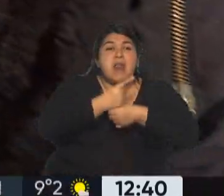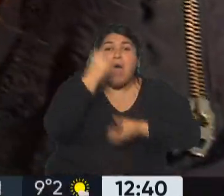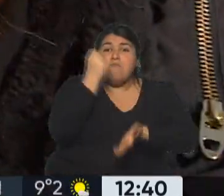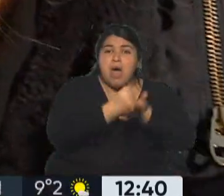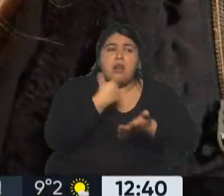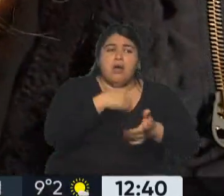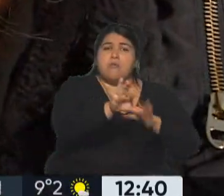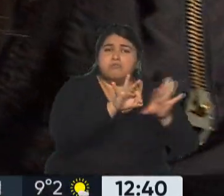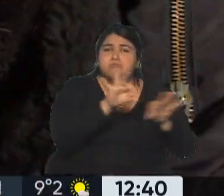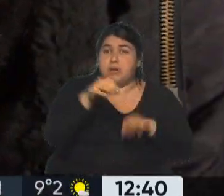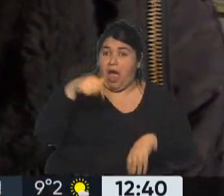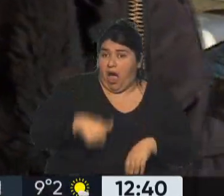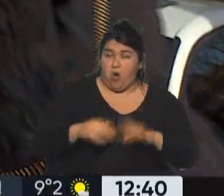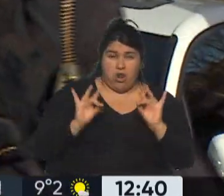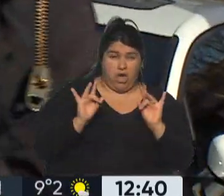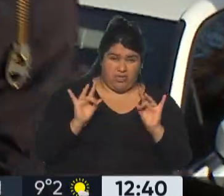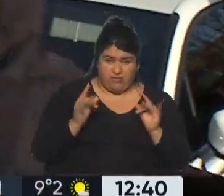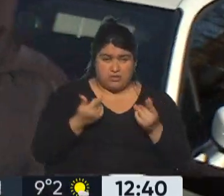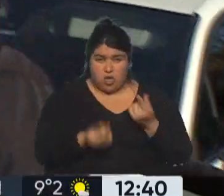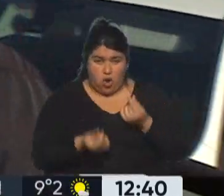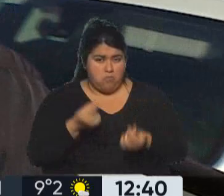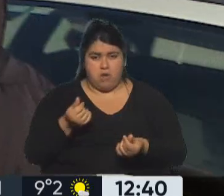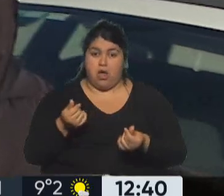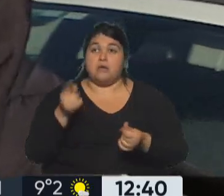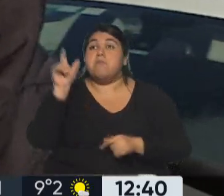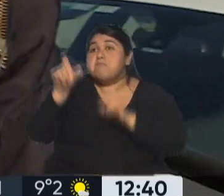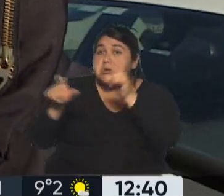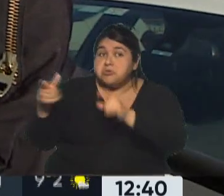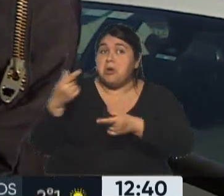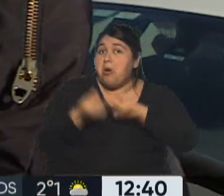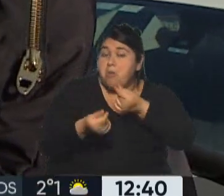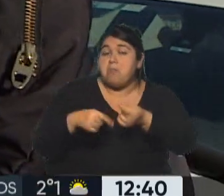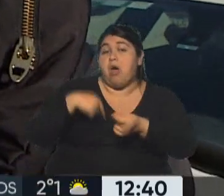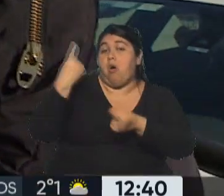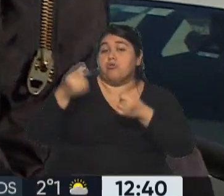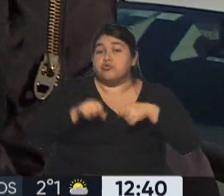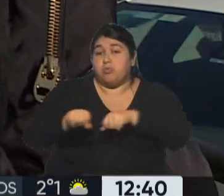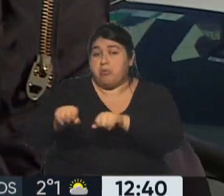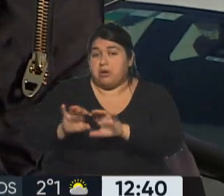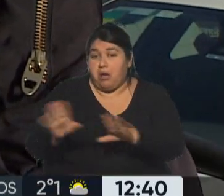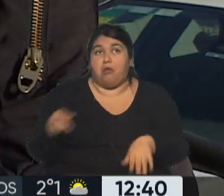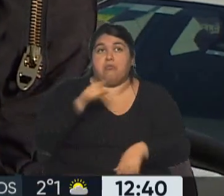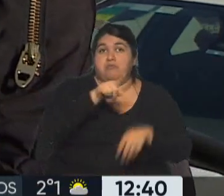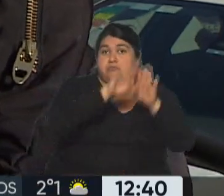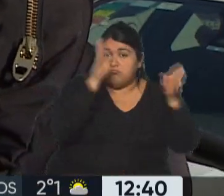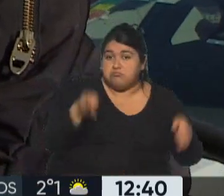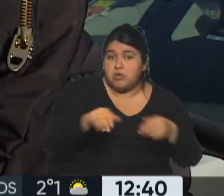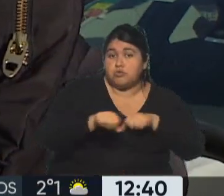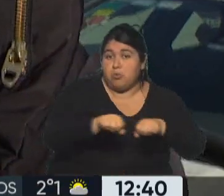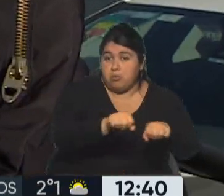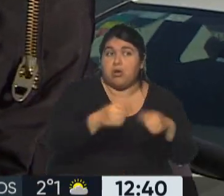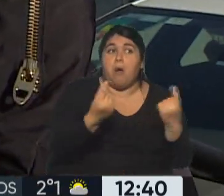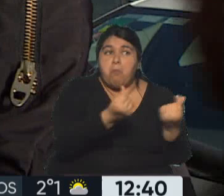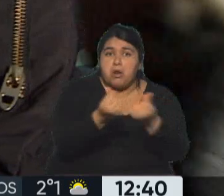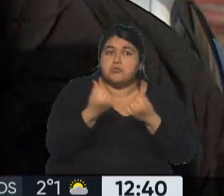hoy está complicado, entonces bueno, el que lo quiere comprar tendrá que ir a otro supermercado. Este es un supermercado de barrio que tiene muy